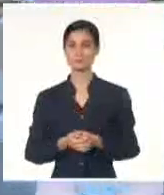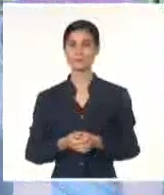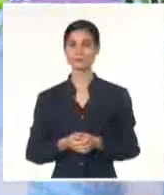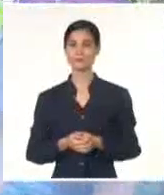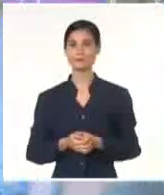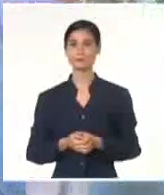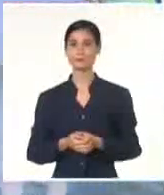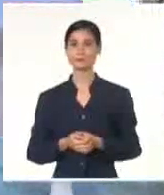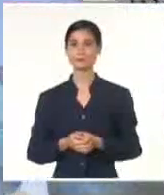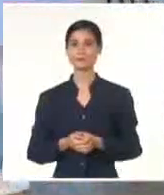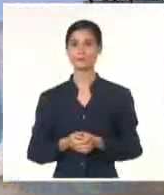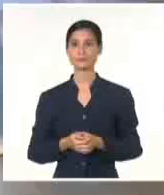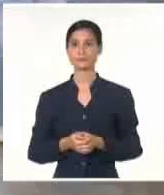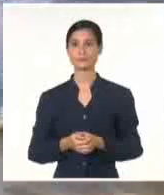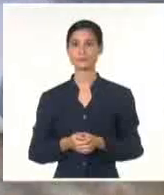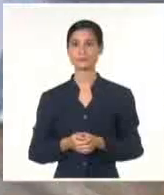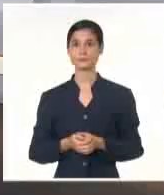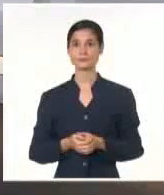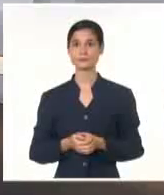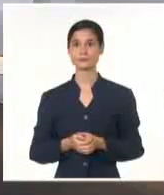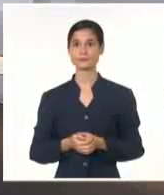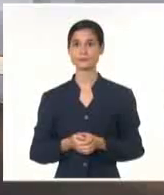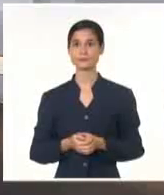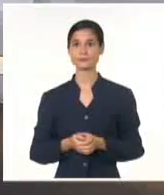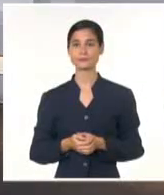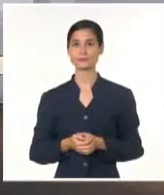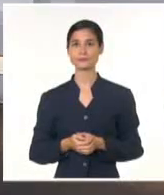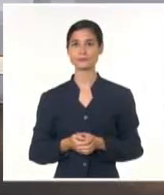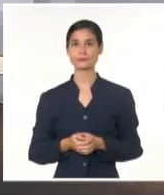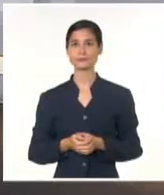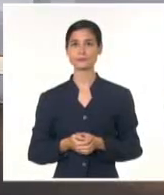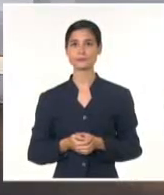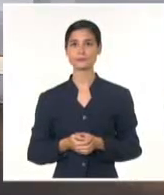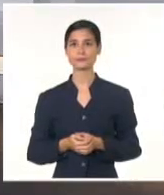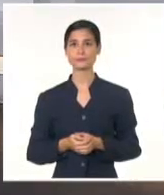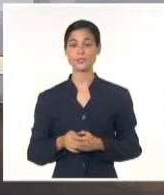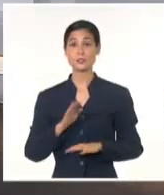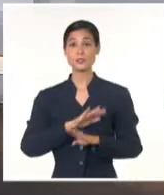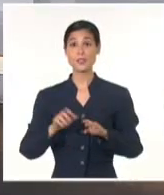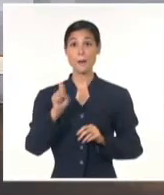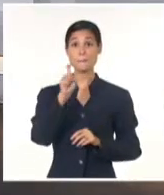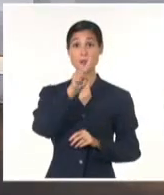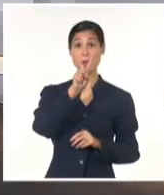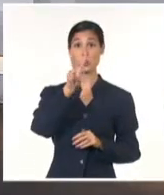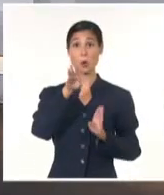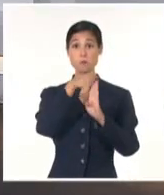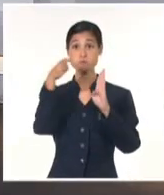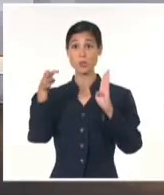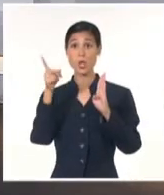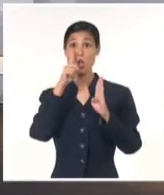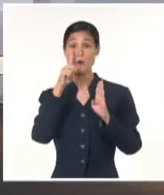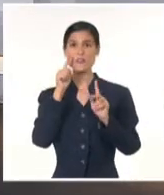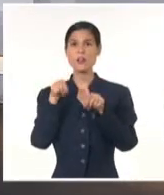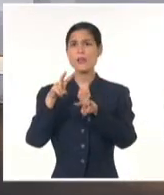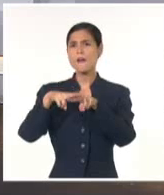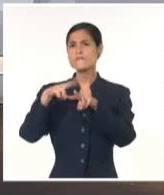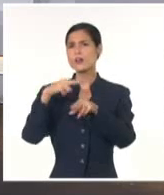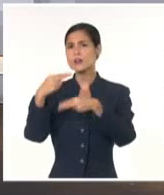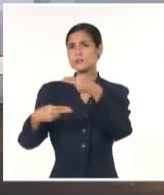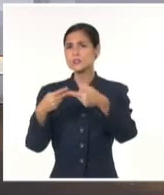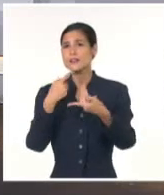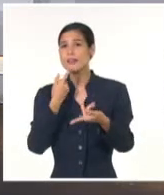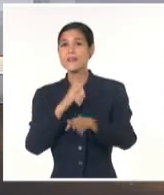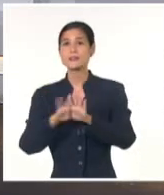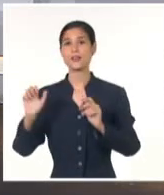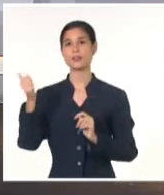Amargós, Canal Cubano de Noticias. Los días 1 y 2 de noviembre se realizará en La Habana el 10º Congreso de la